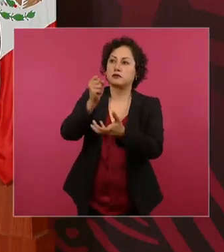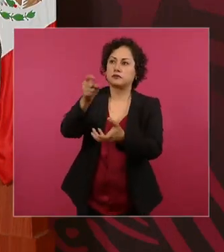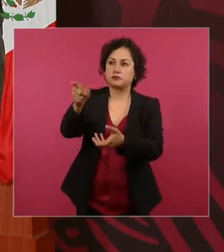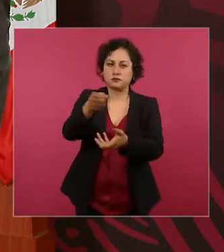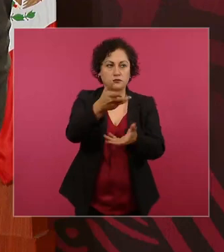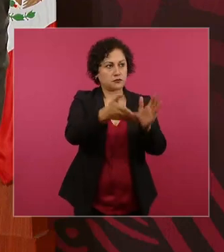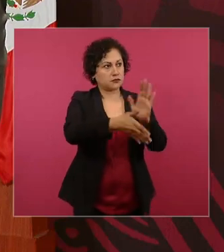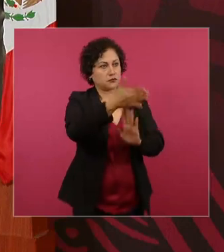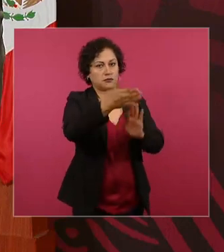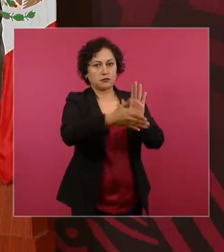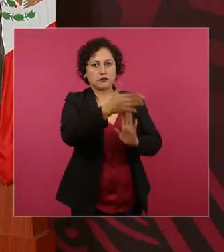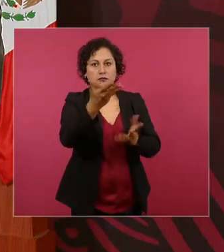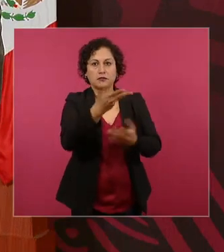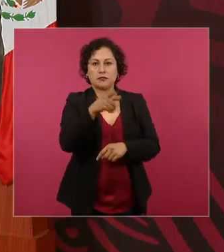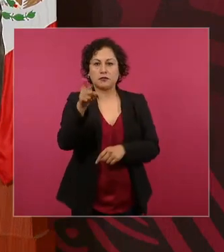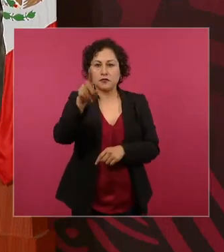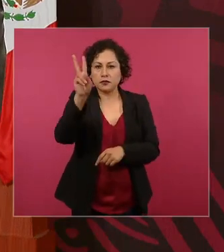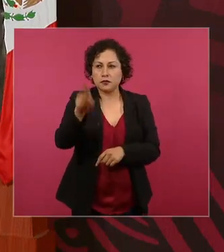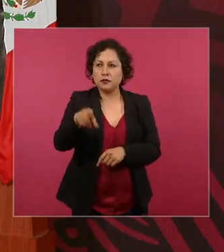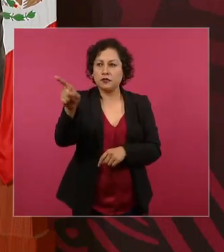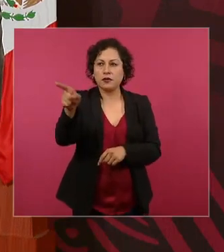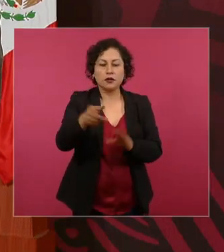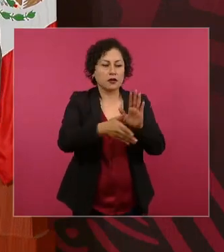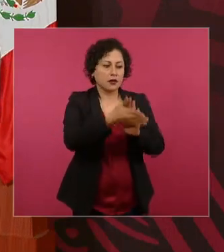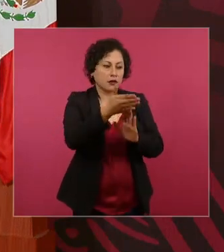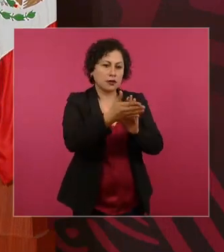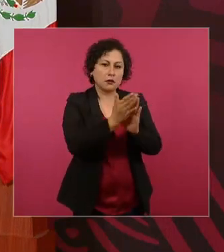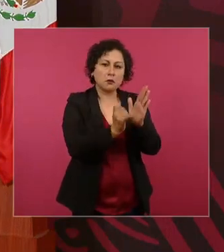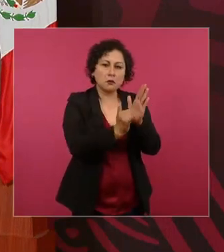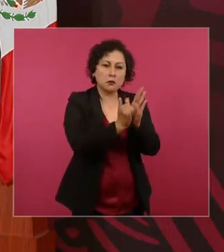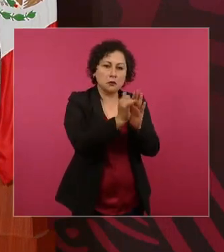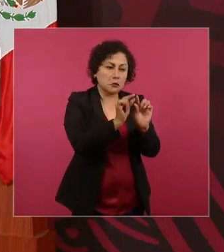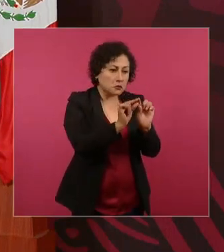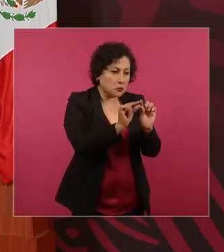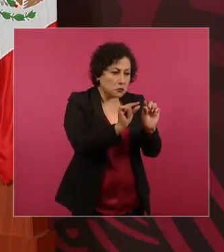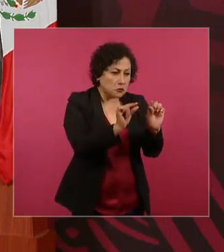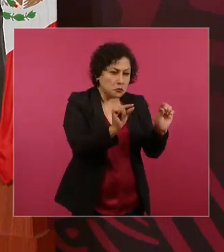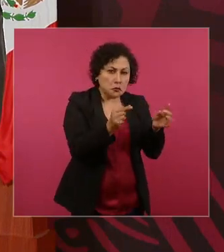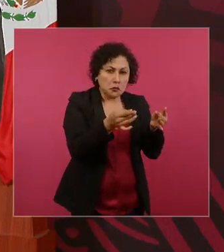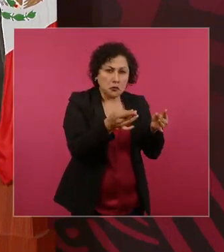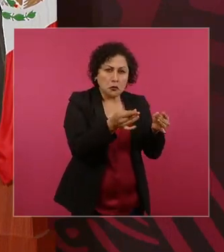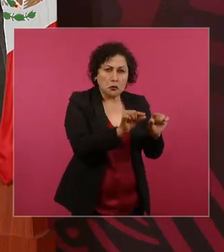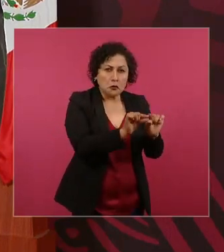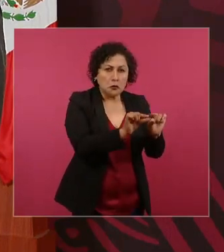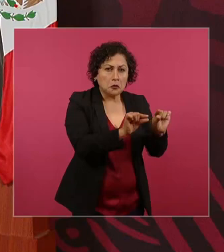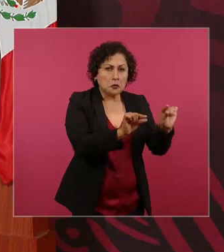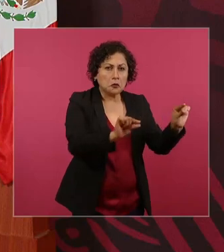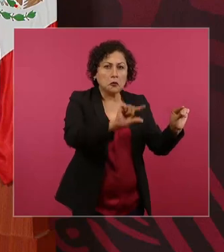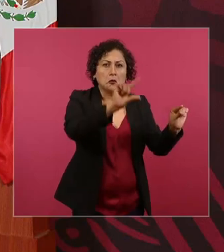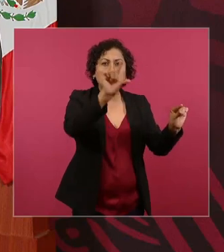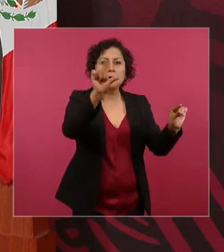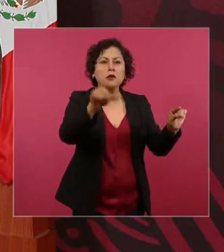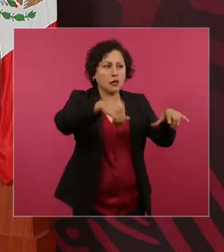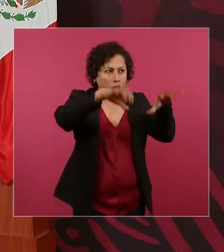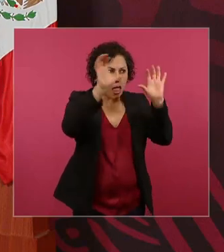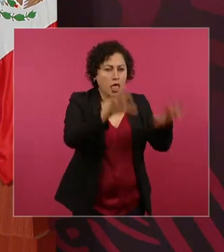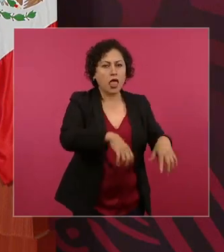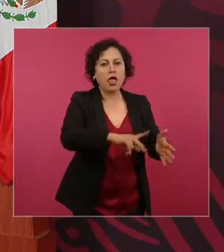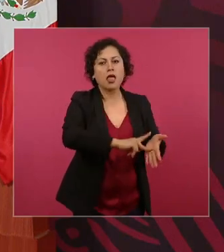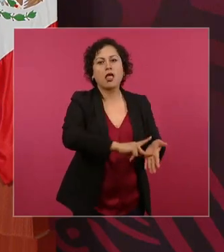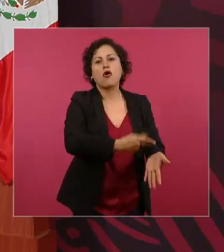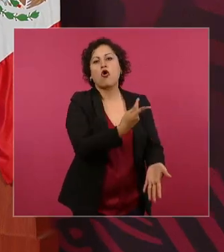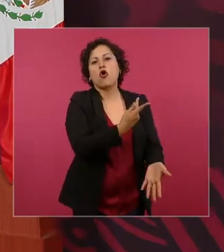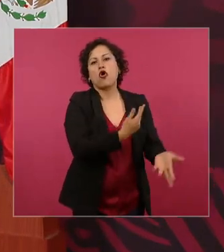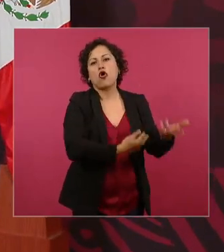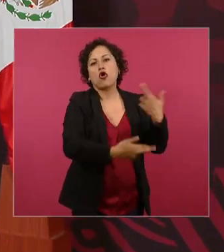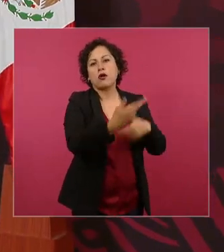que pone una capita de asfalto y con las lluvias vuelve el camino a